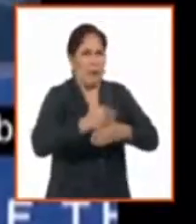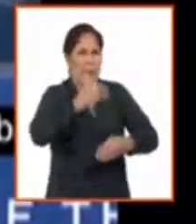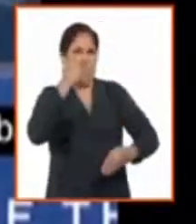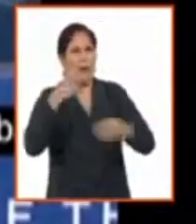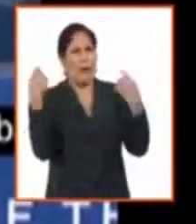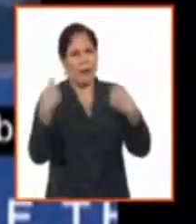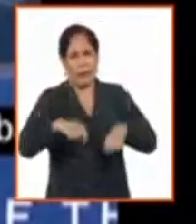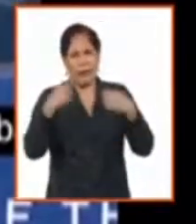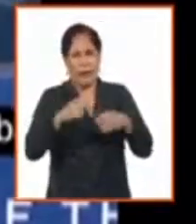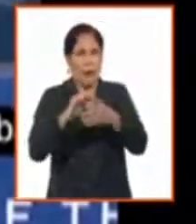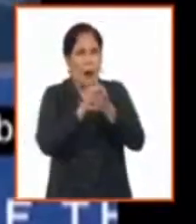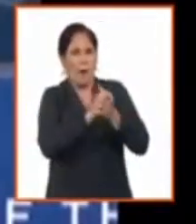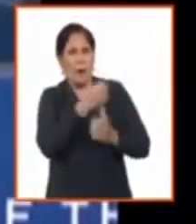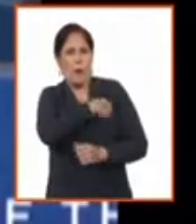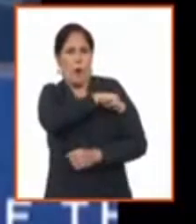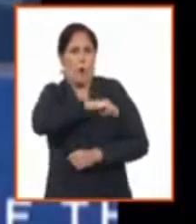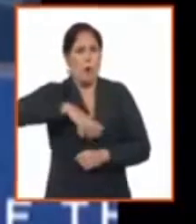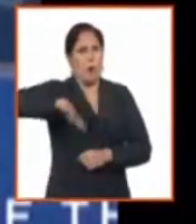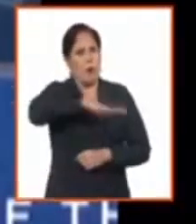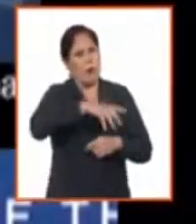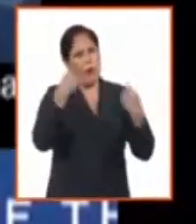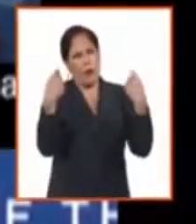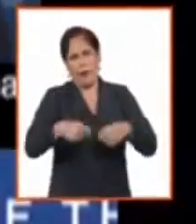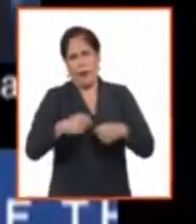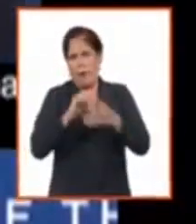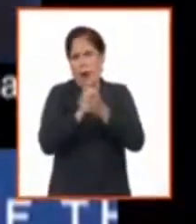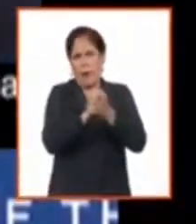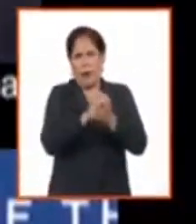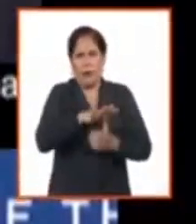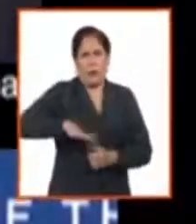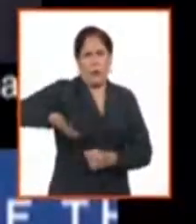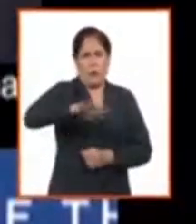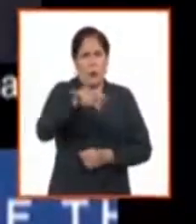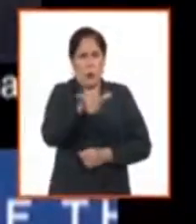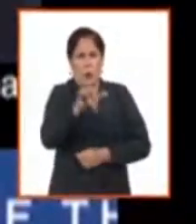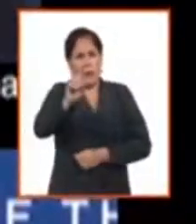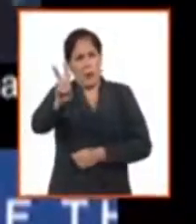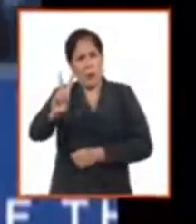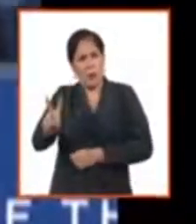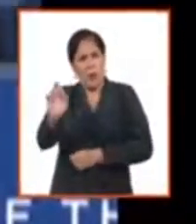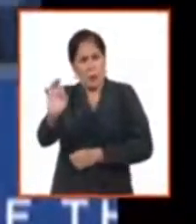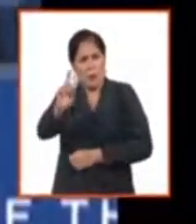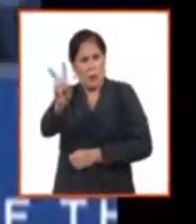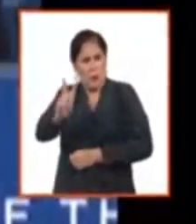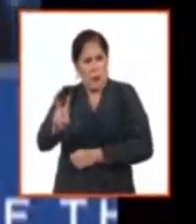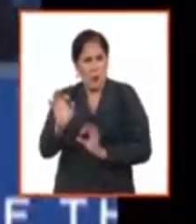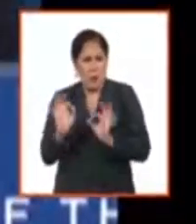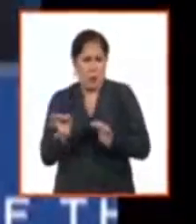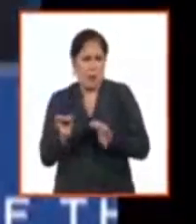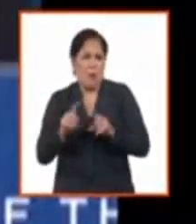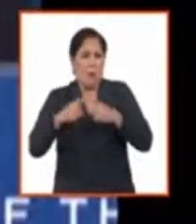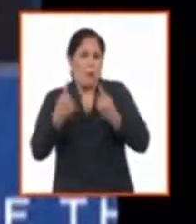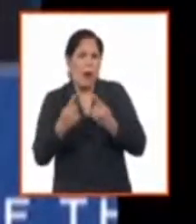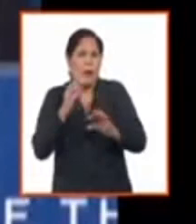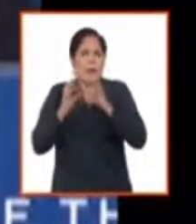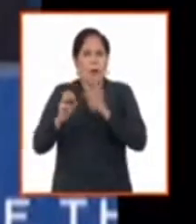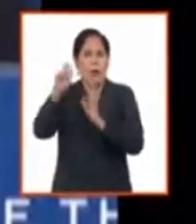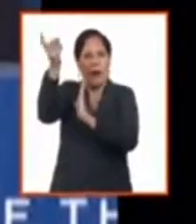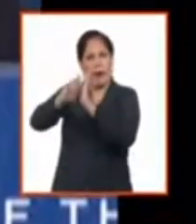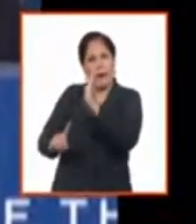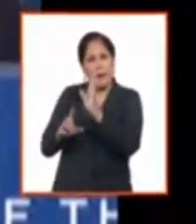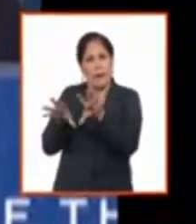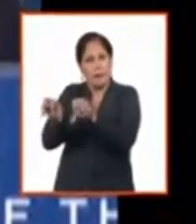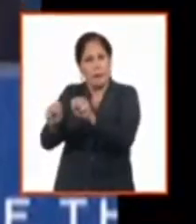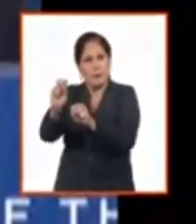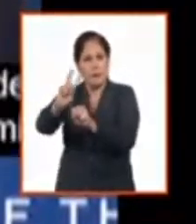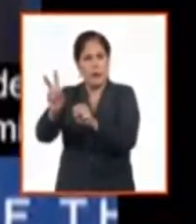frente criticaba similar en venezuela donde somos dólares energy security